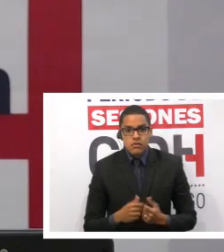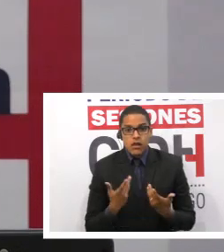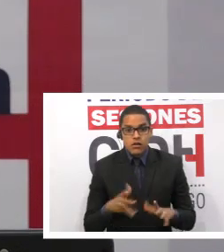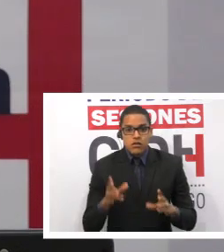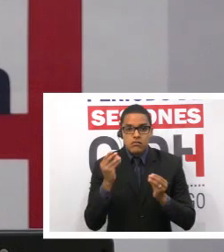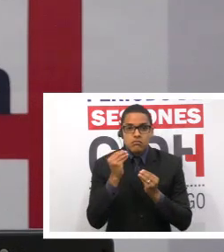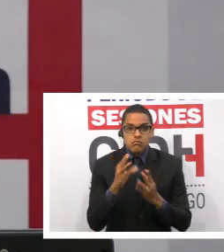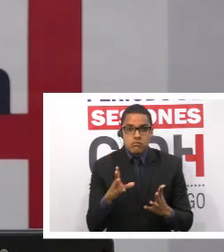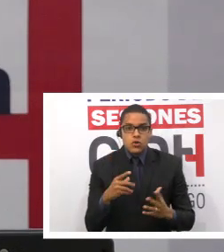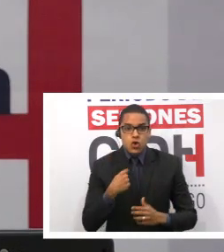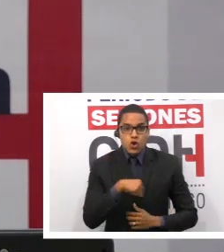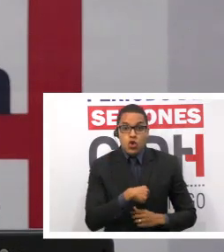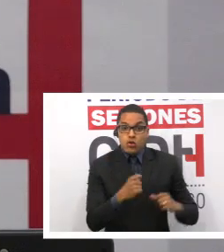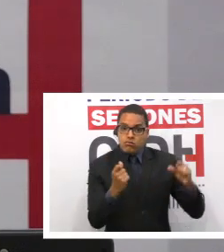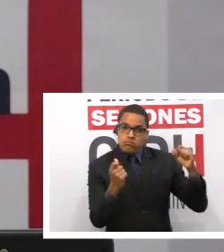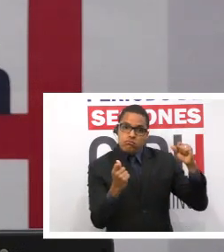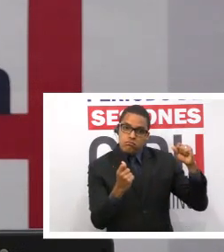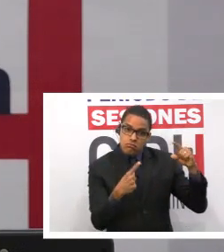el